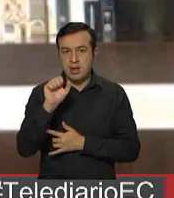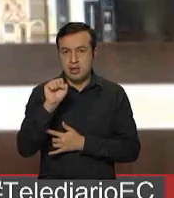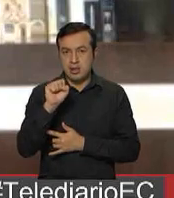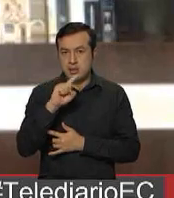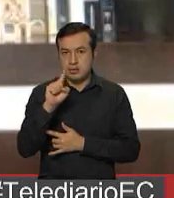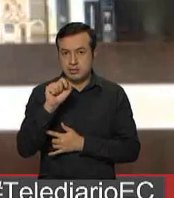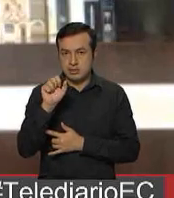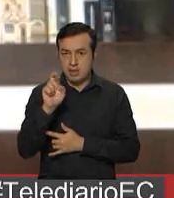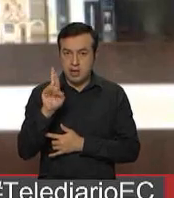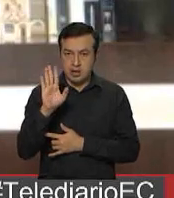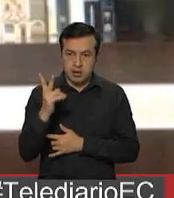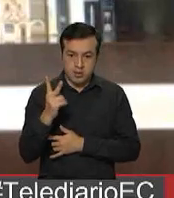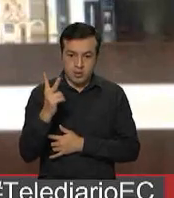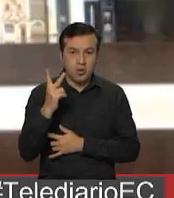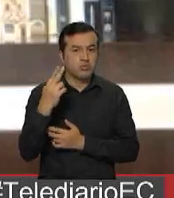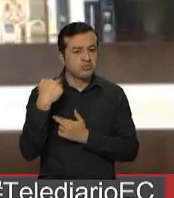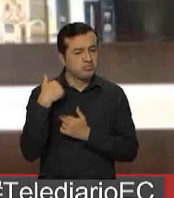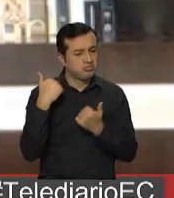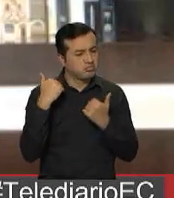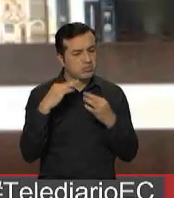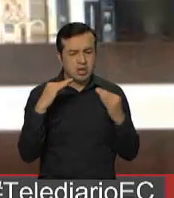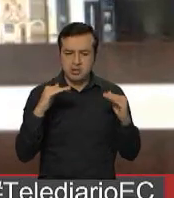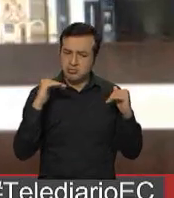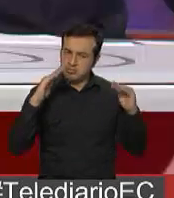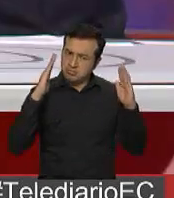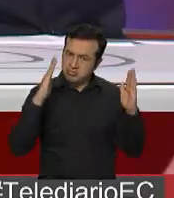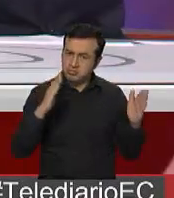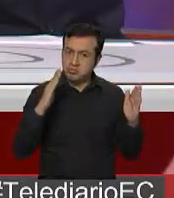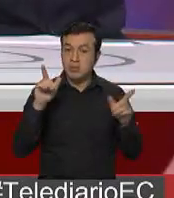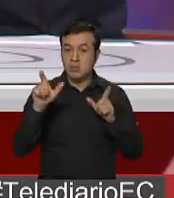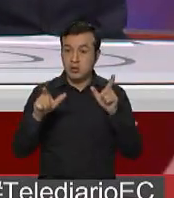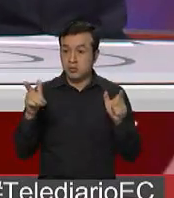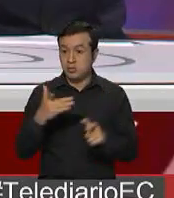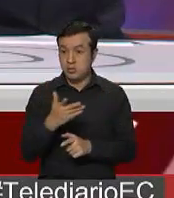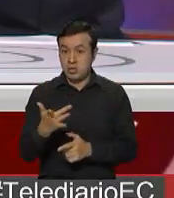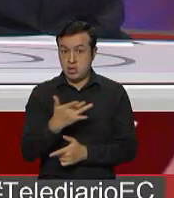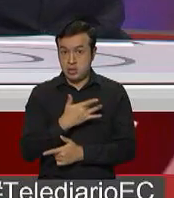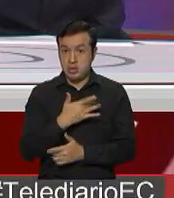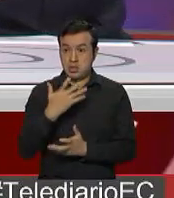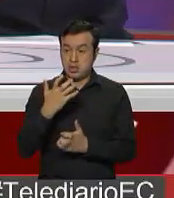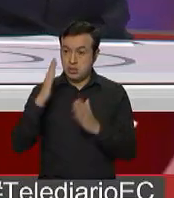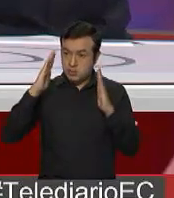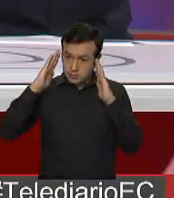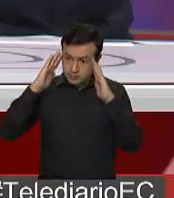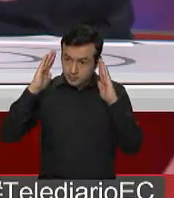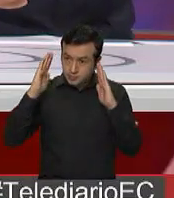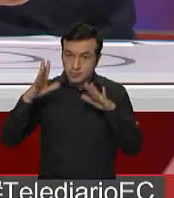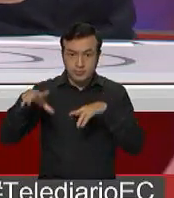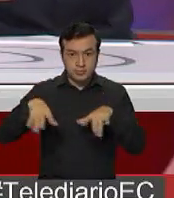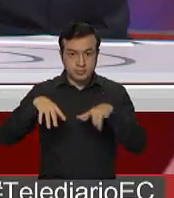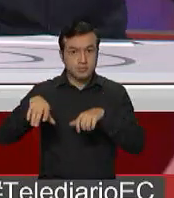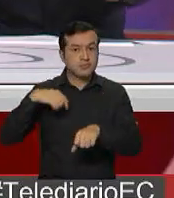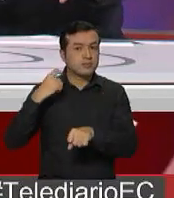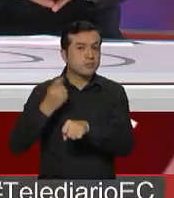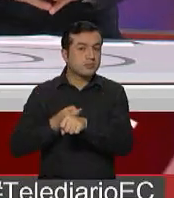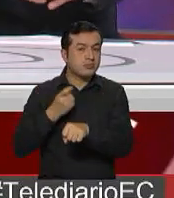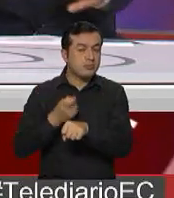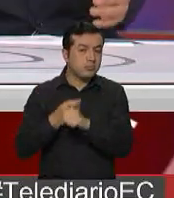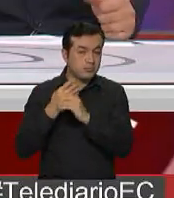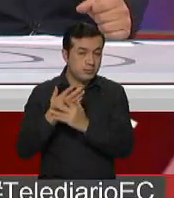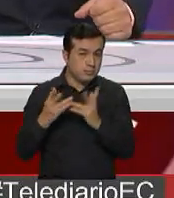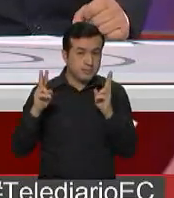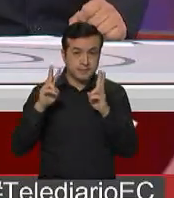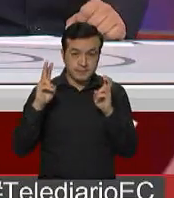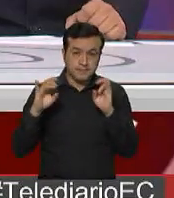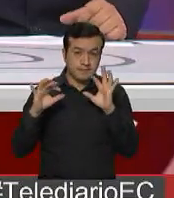efectividad en la Claro, y lógicamente la ciudadanía también espera respuestas y acciones concretas frente a estos